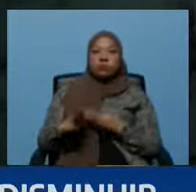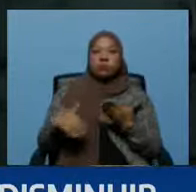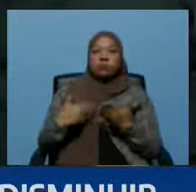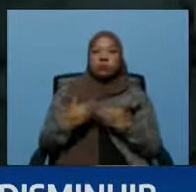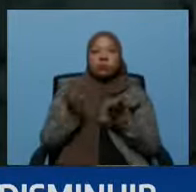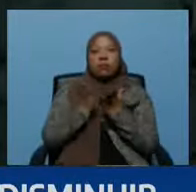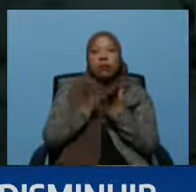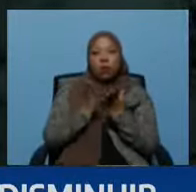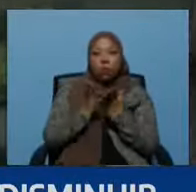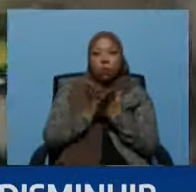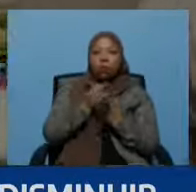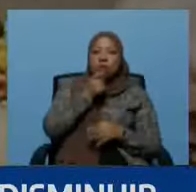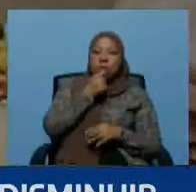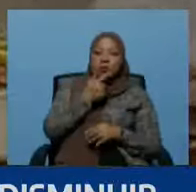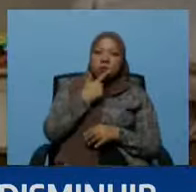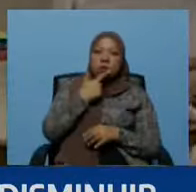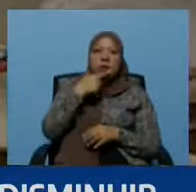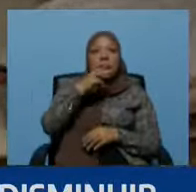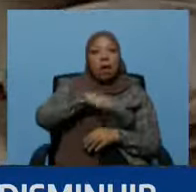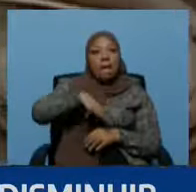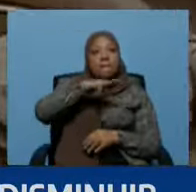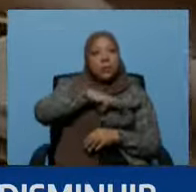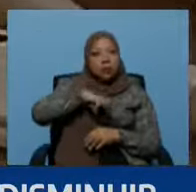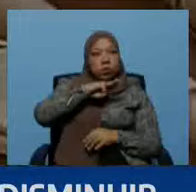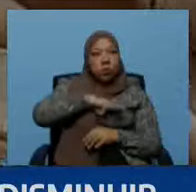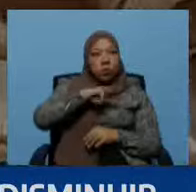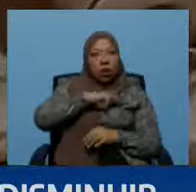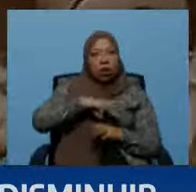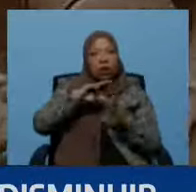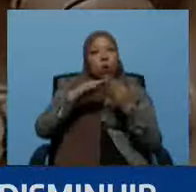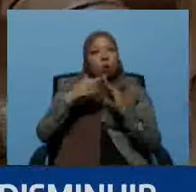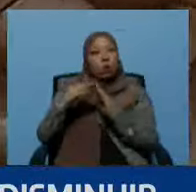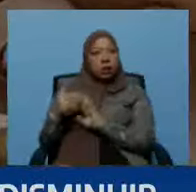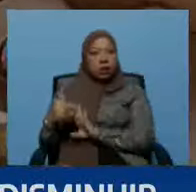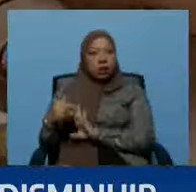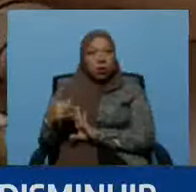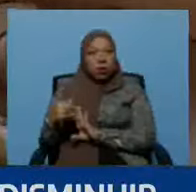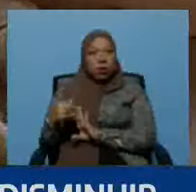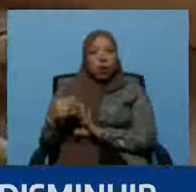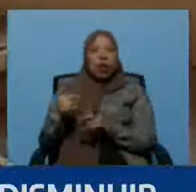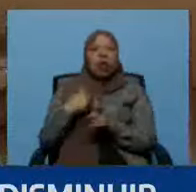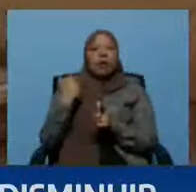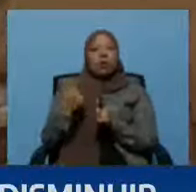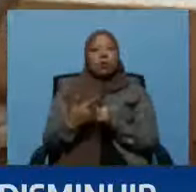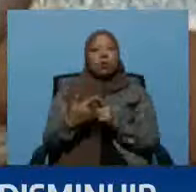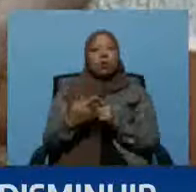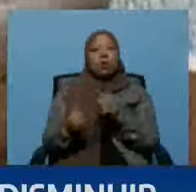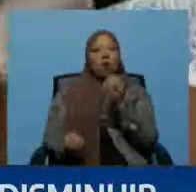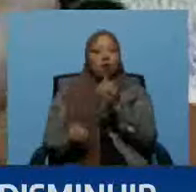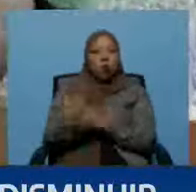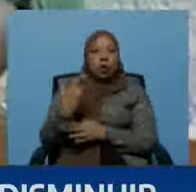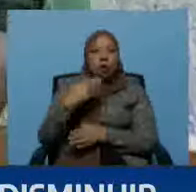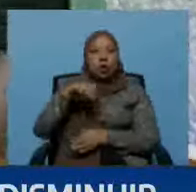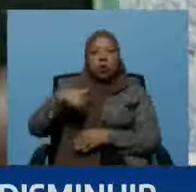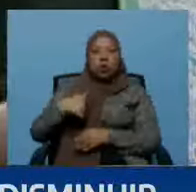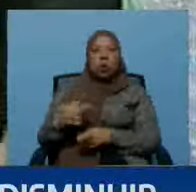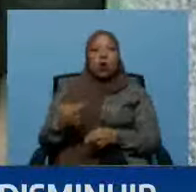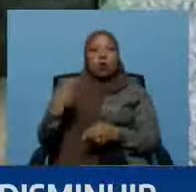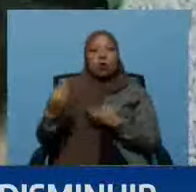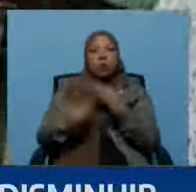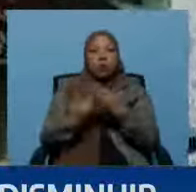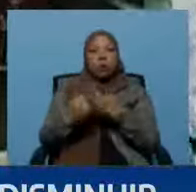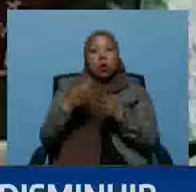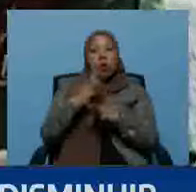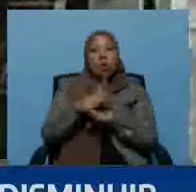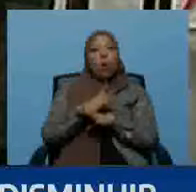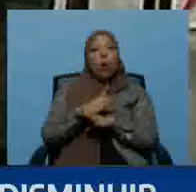las escuelas, a las bases de misiones, a las comunidades, pudiera entonces fomentar el rescate de nuestros